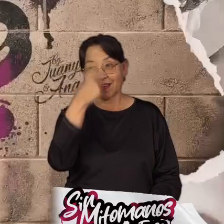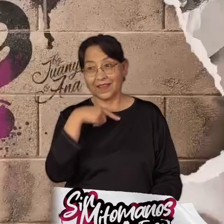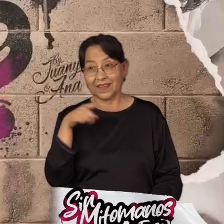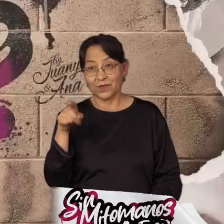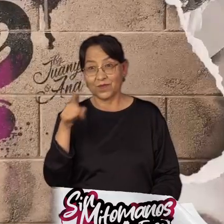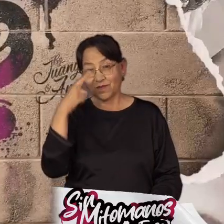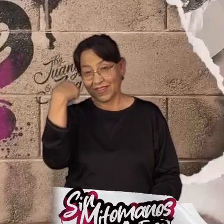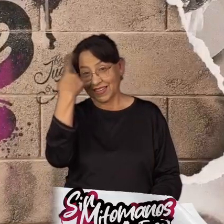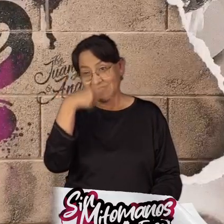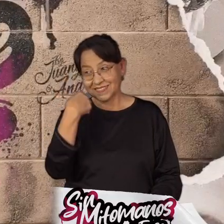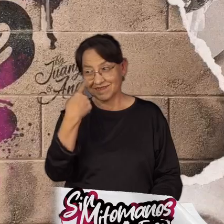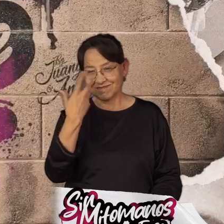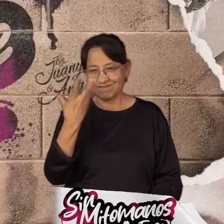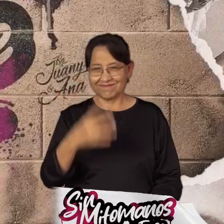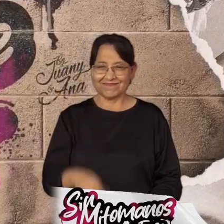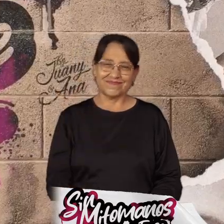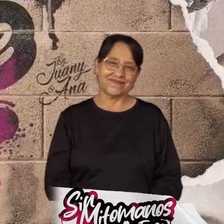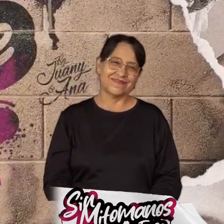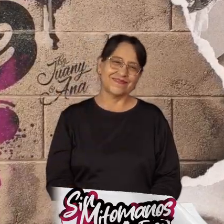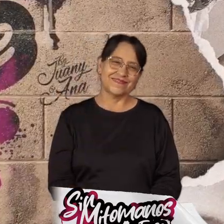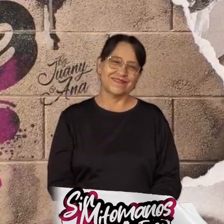Face to Face.